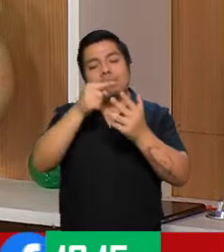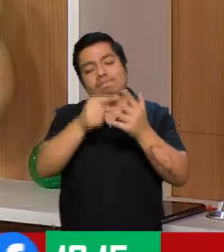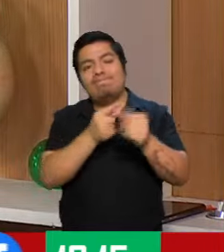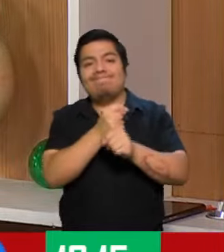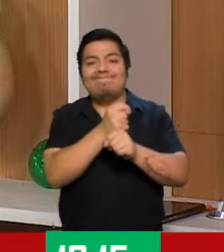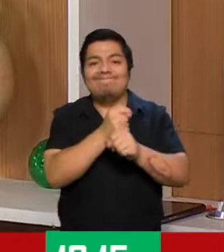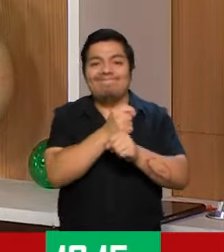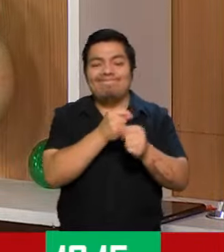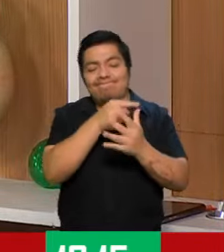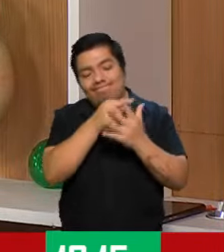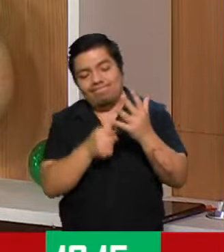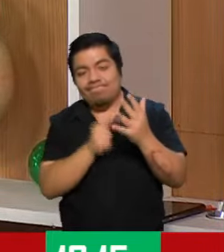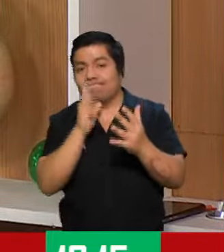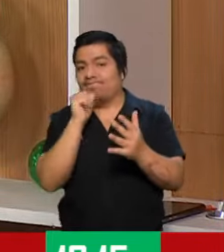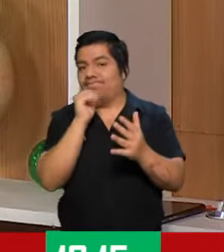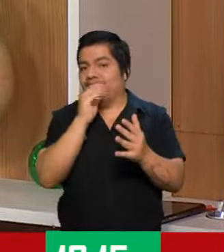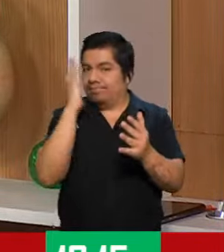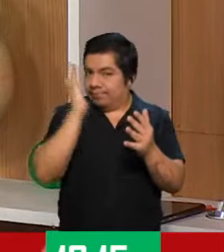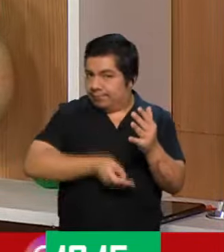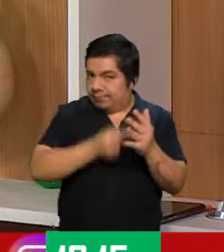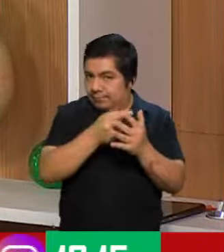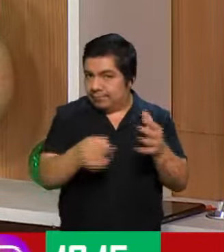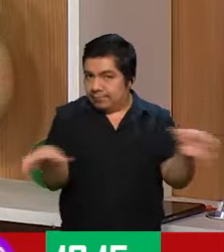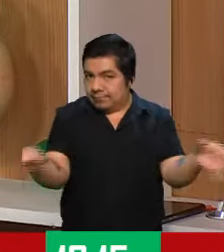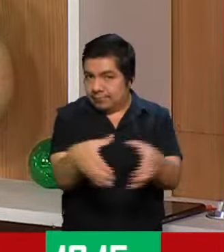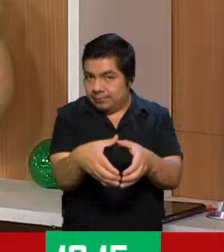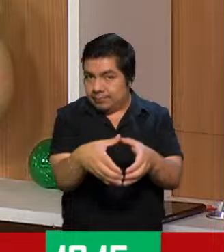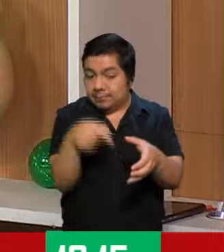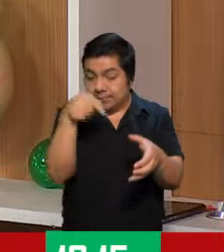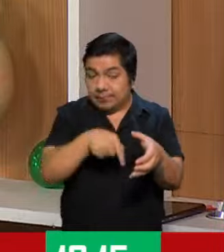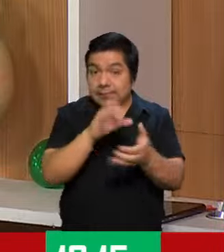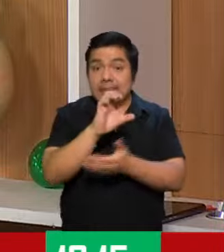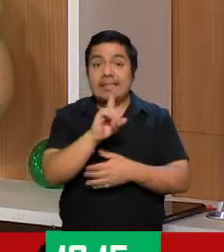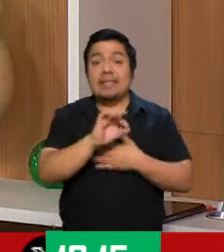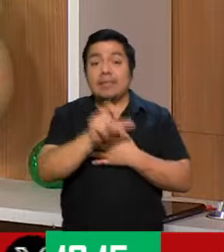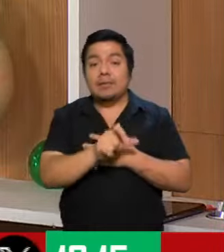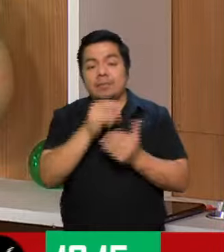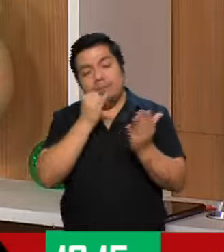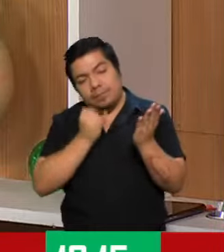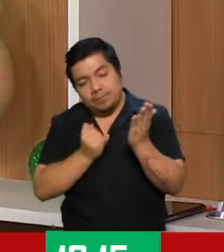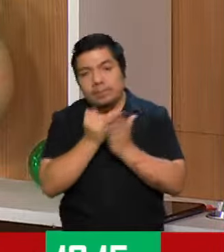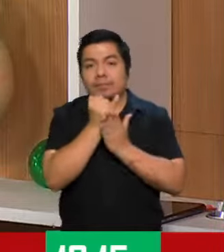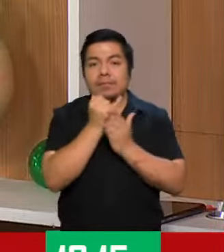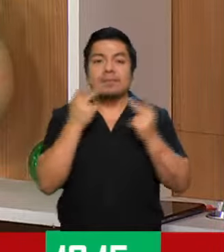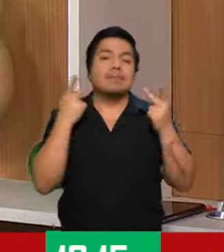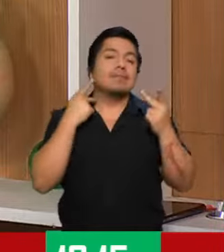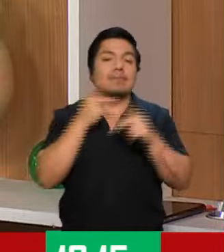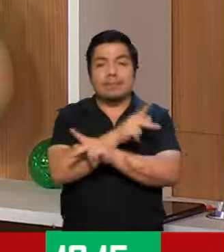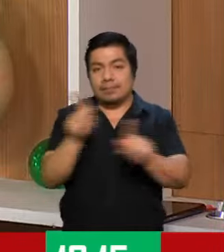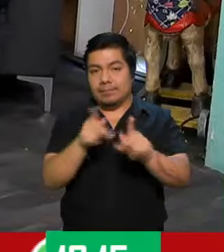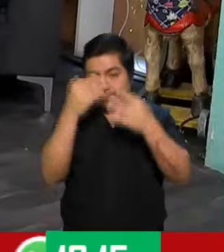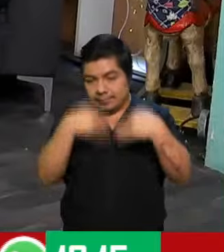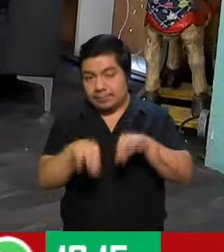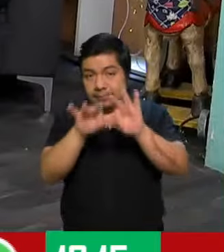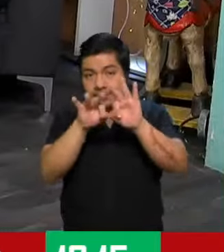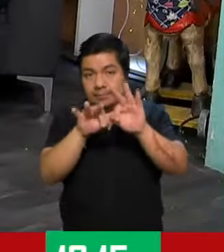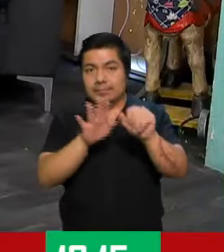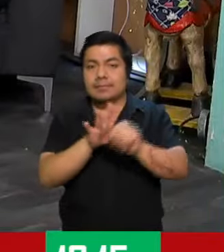y absolutamente inaceptable para nuestra comunidad. Y en la Ciudad de México se tomó una decisión de política pública bien importante, que